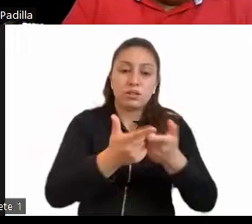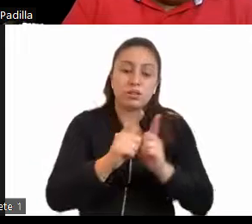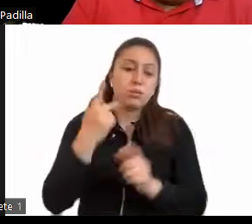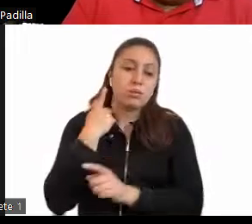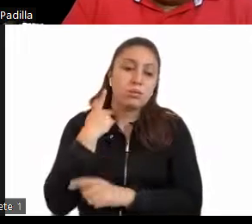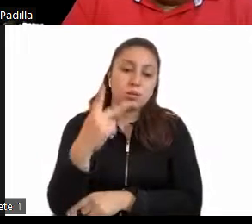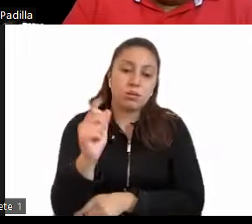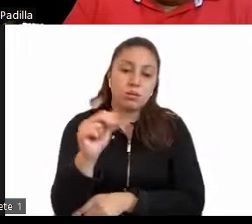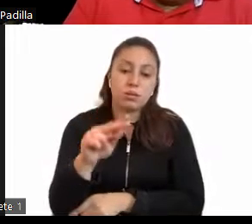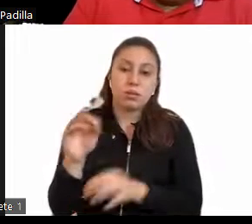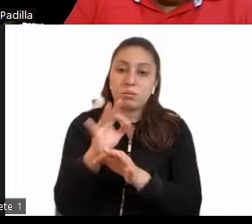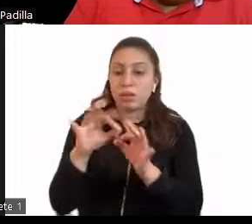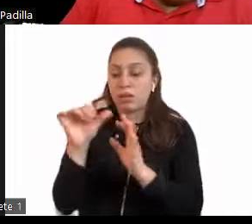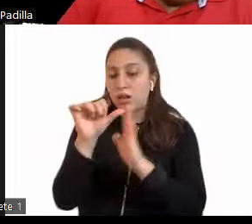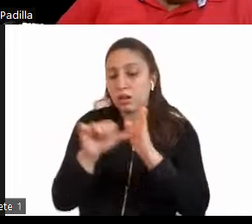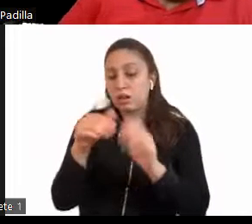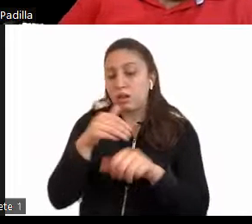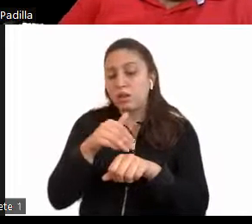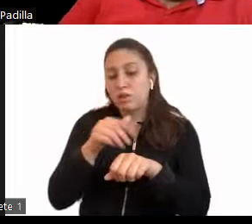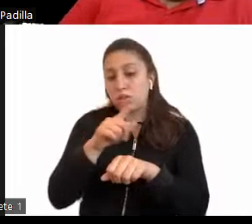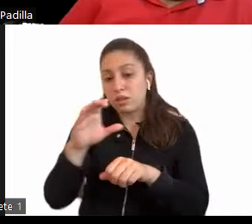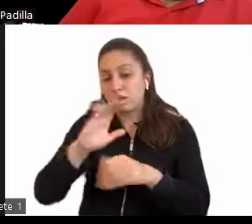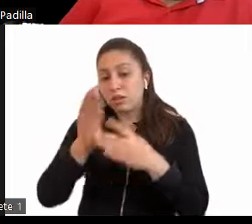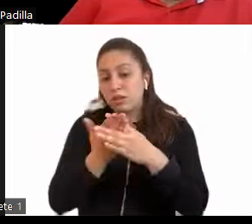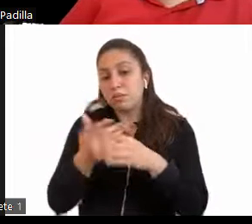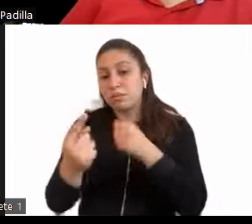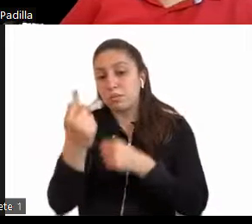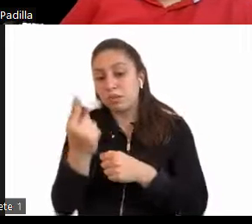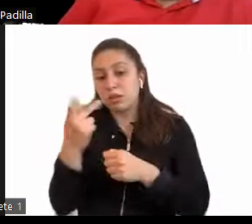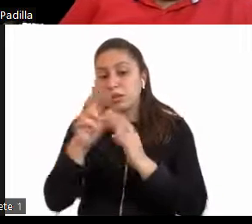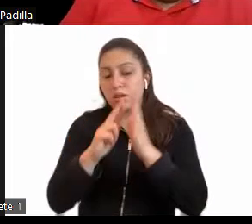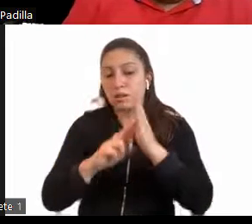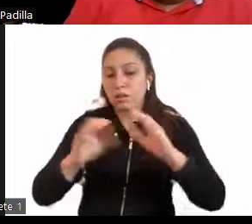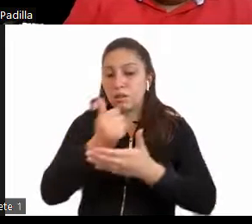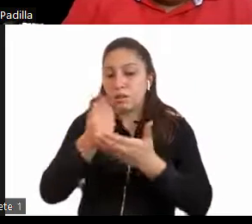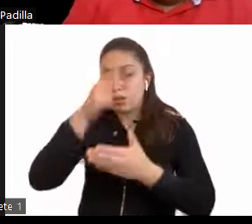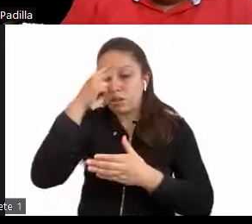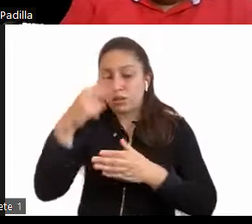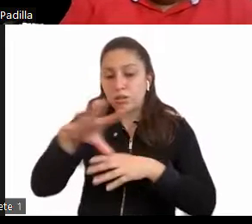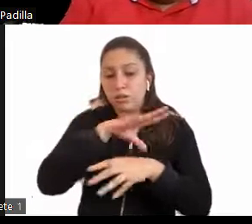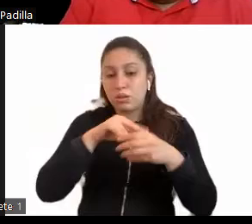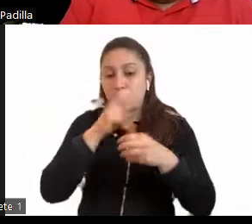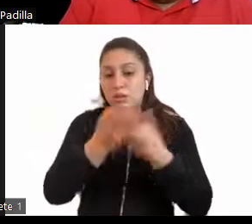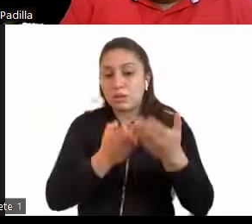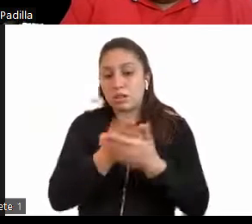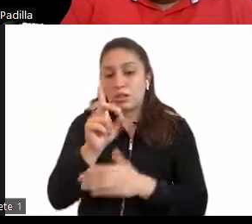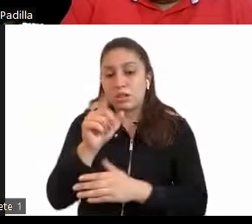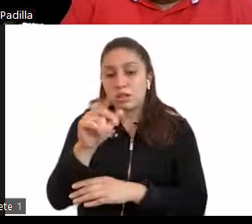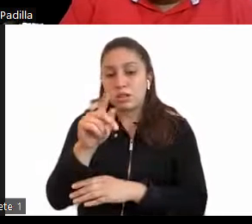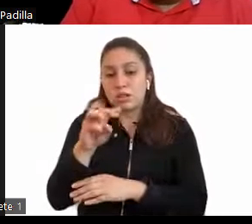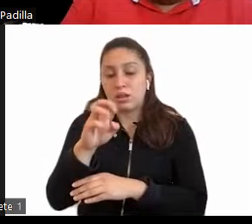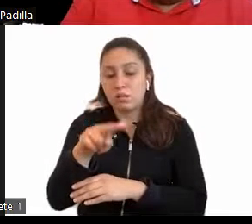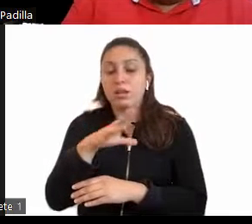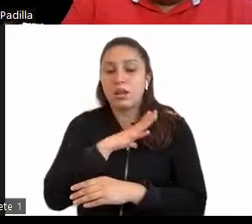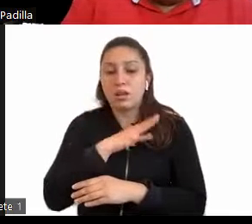cumplimiento con el artículo 111, fracción primera del reglamento del Congreso de la Ciudad de México, dichos dictámenes se encuentran en tiempo observados por la